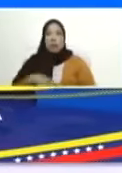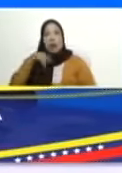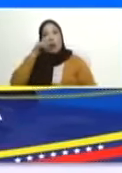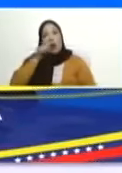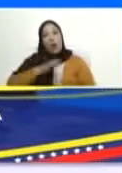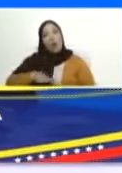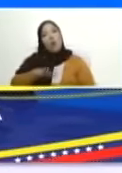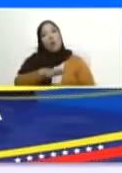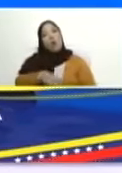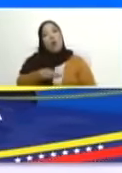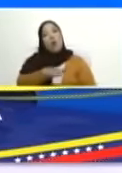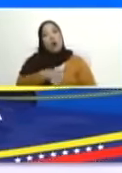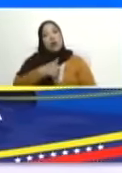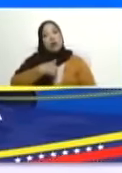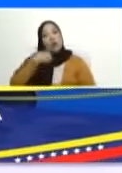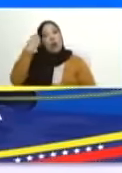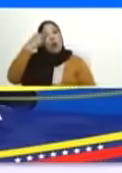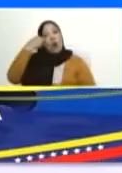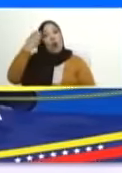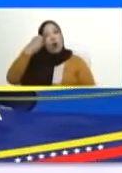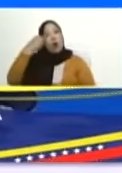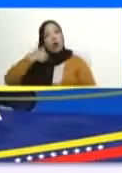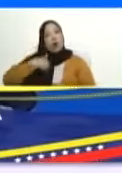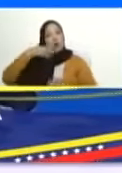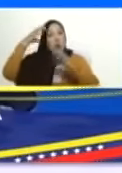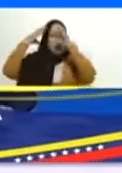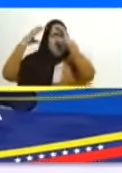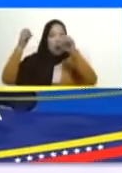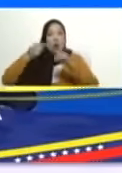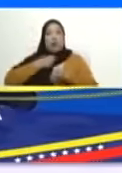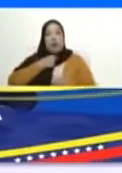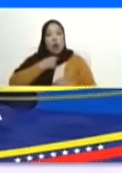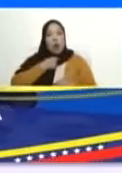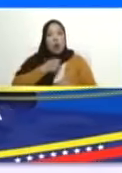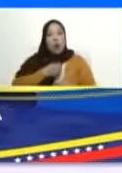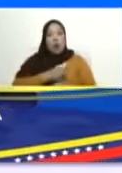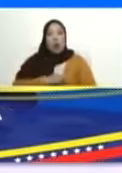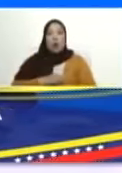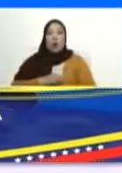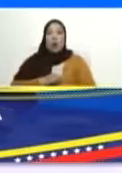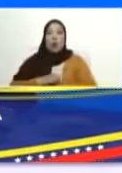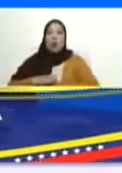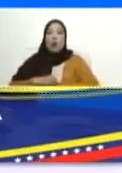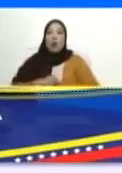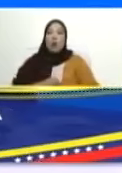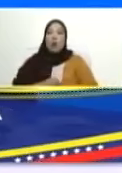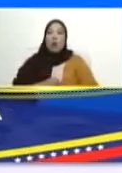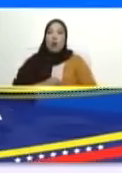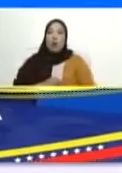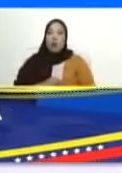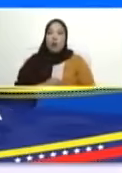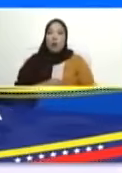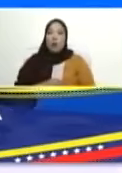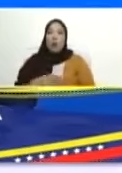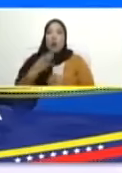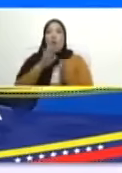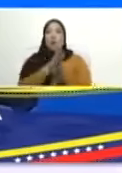siendo yo su asesor en la Cancillería, siendo usted canciller, que le hice llegar un